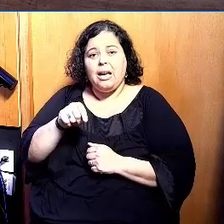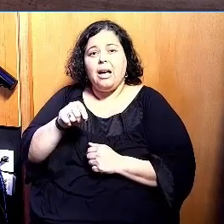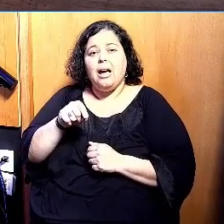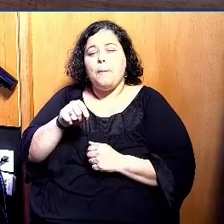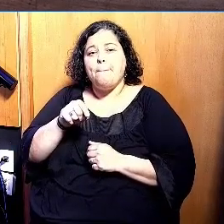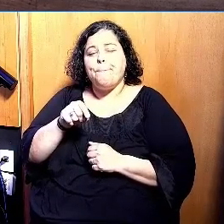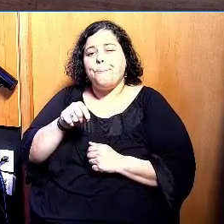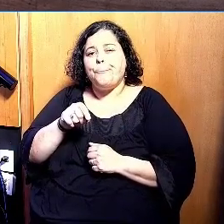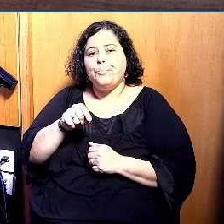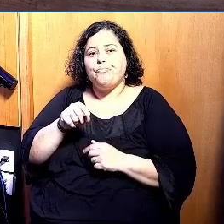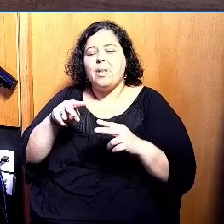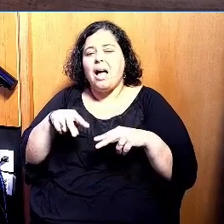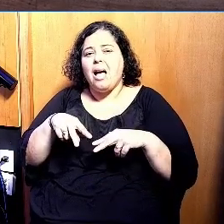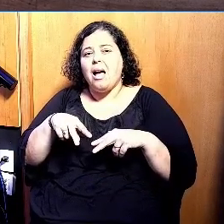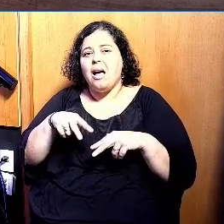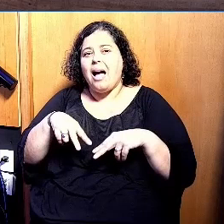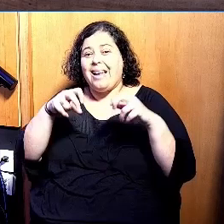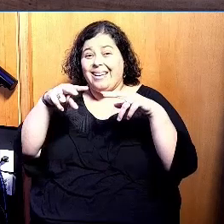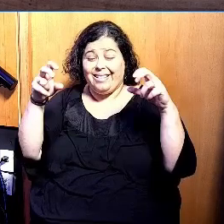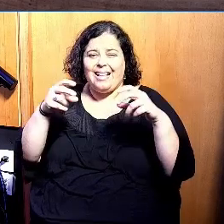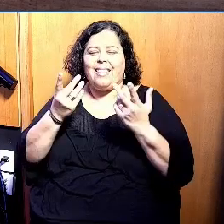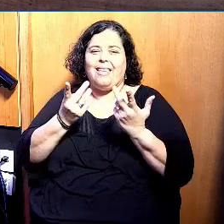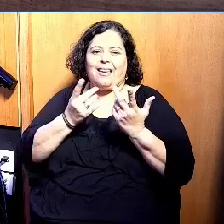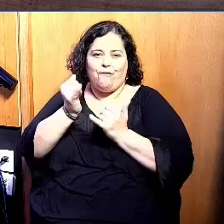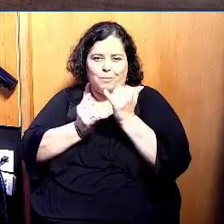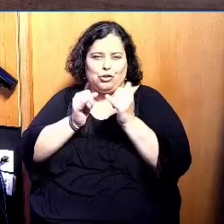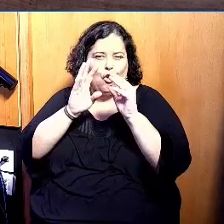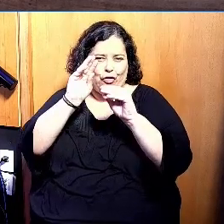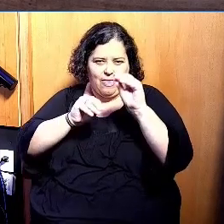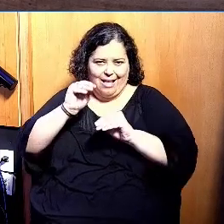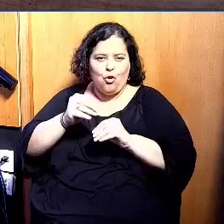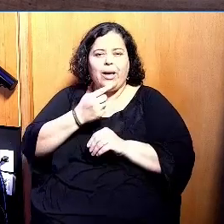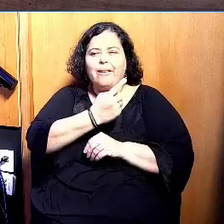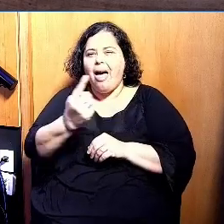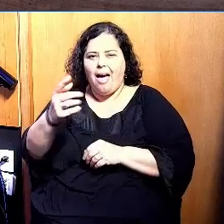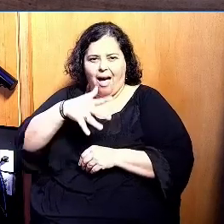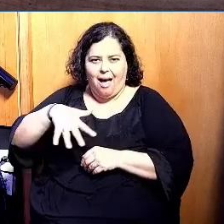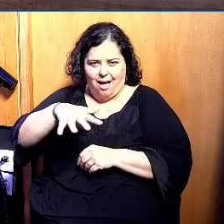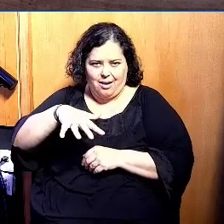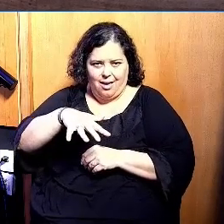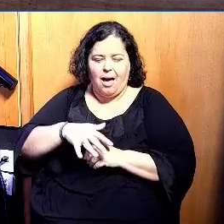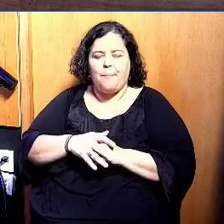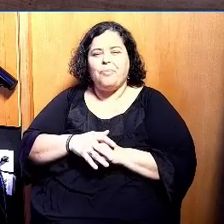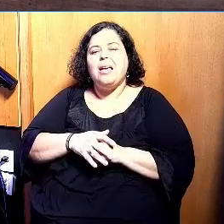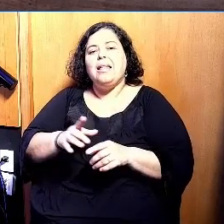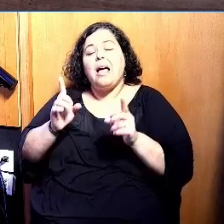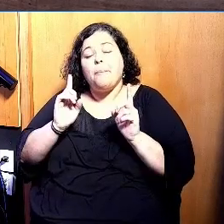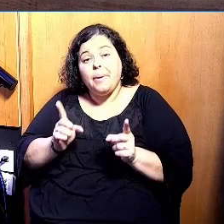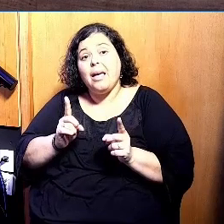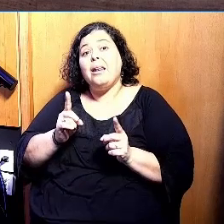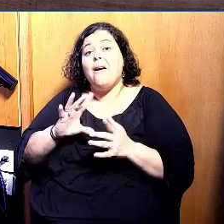referentes de analistas de datos en cada una de las áreas y tratar de que usaran herramientas nuevas. Y otra cosa importante